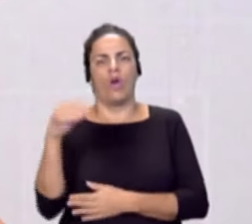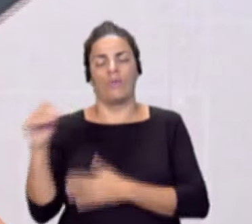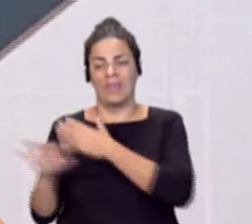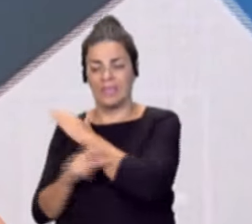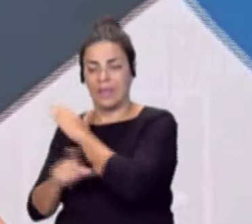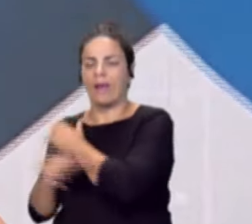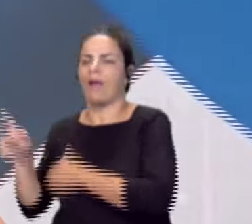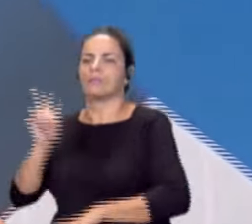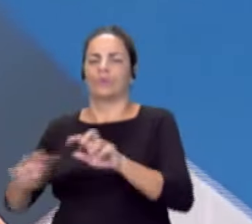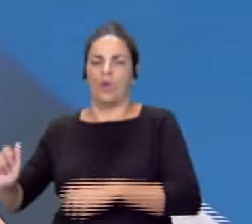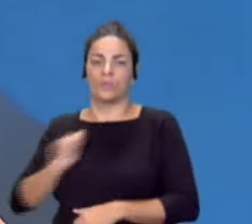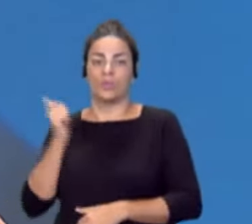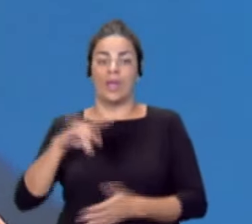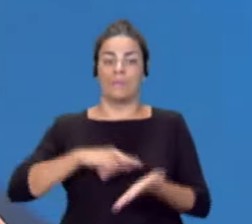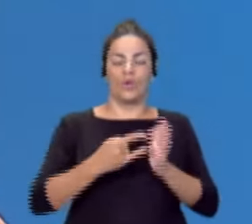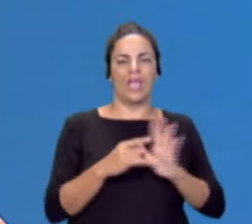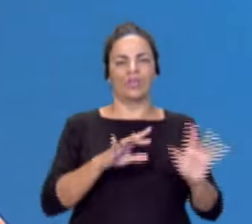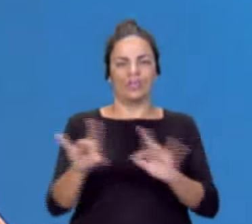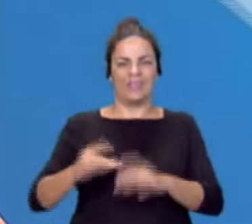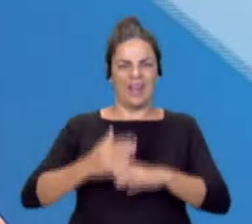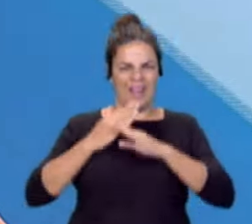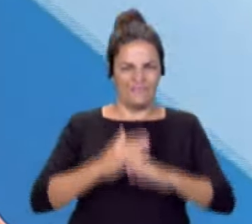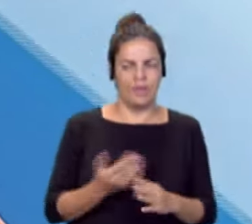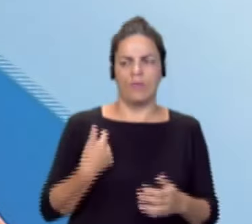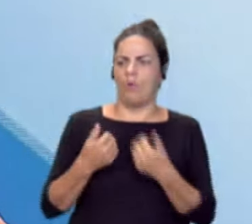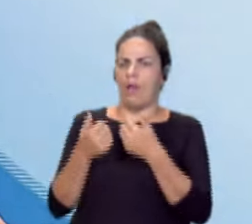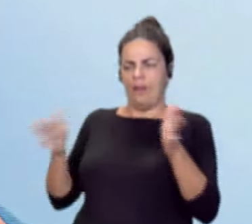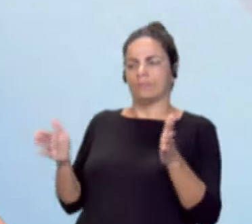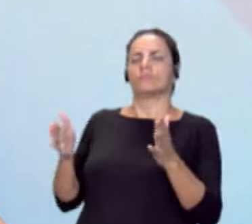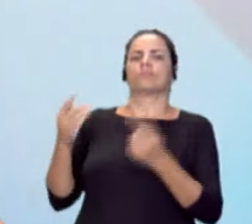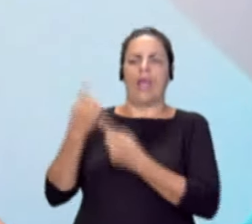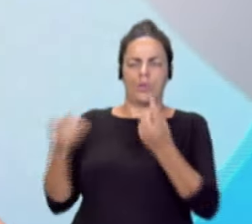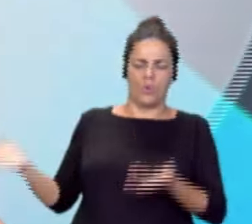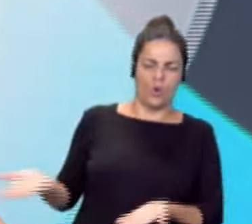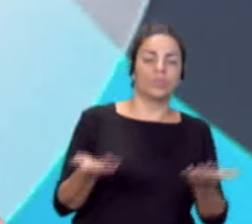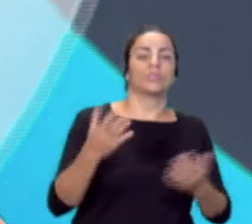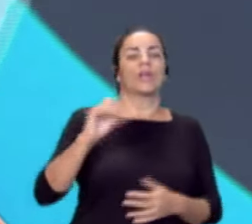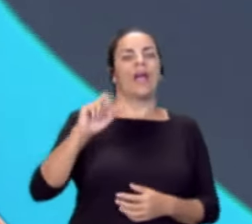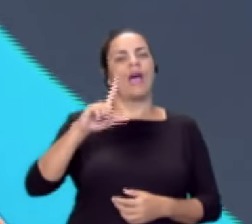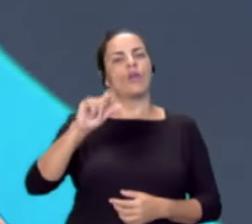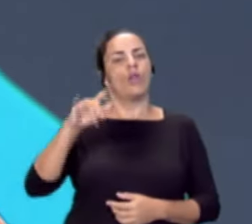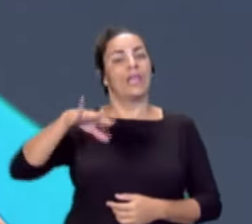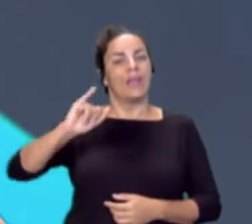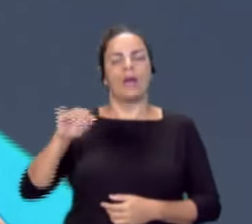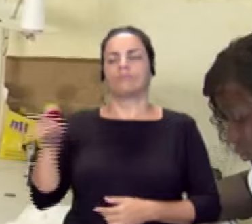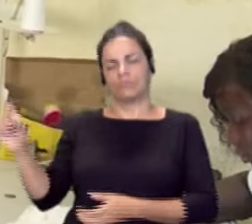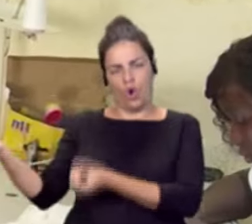Firme abre las puertas al mundo, a algunos de ellos. Carolina Pérez nos los cuenta desde allí.